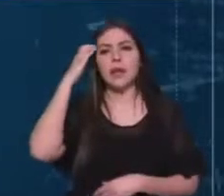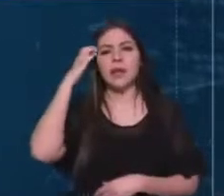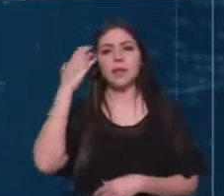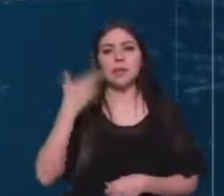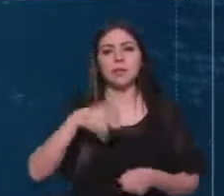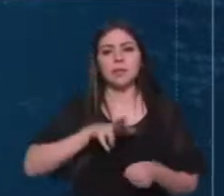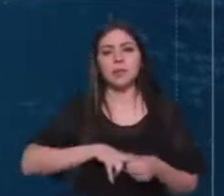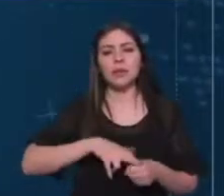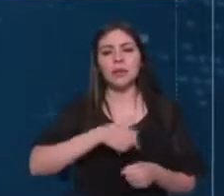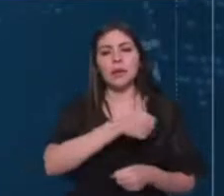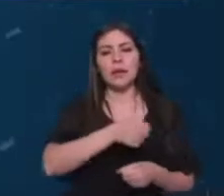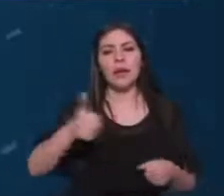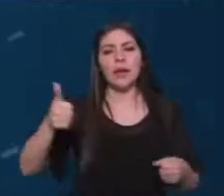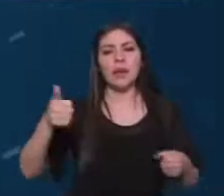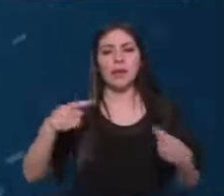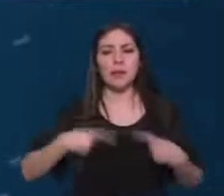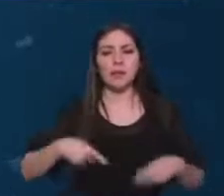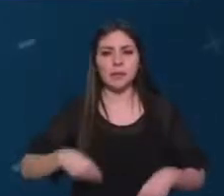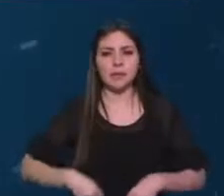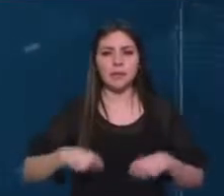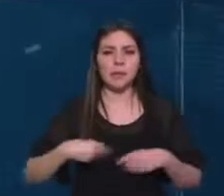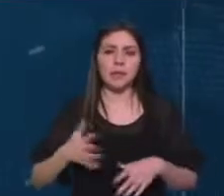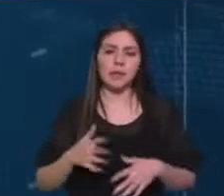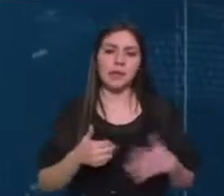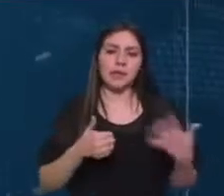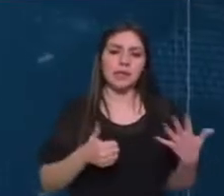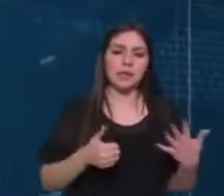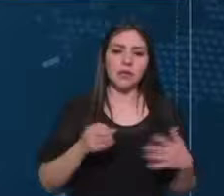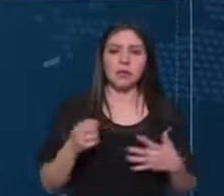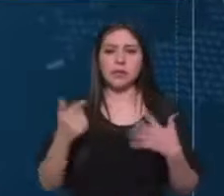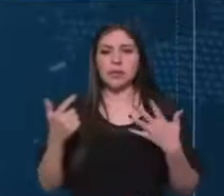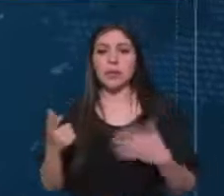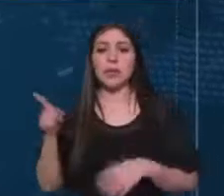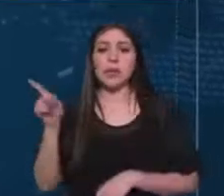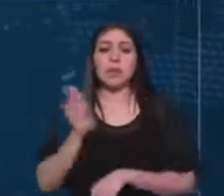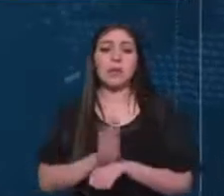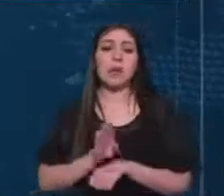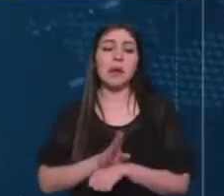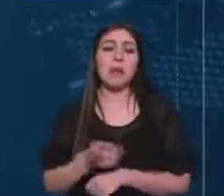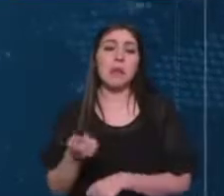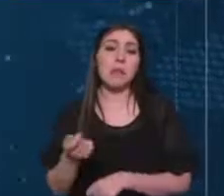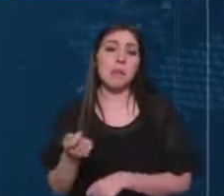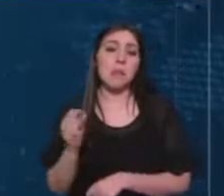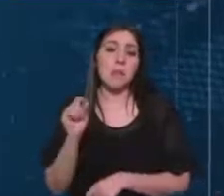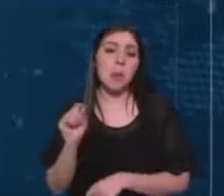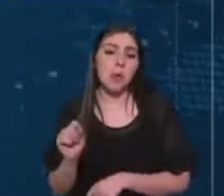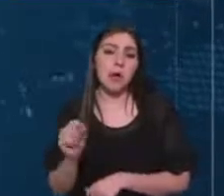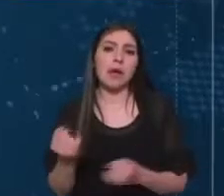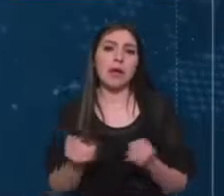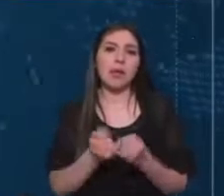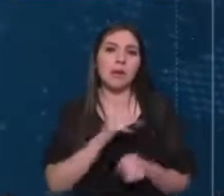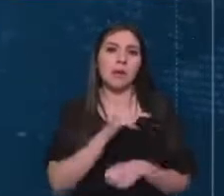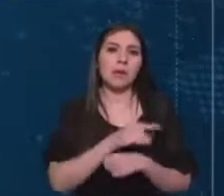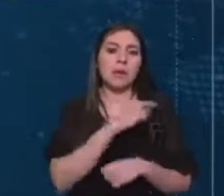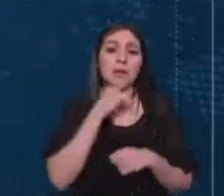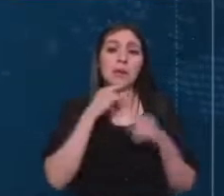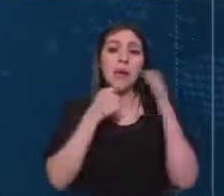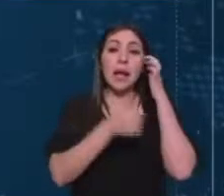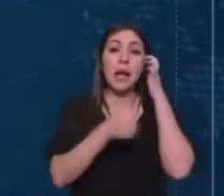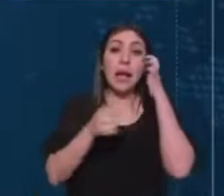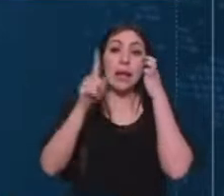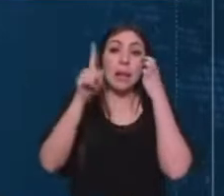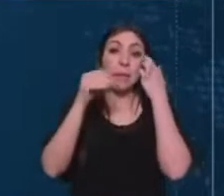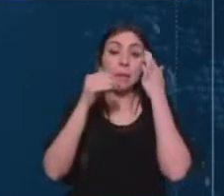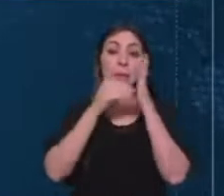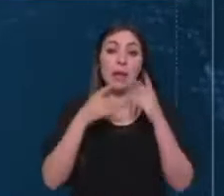7 y 6, mientras que, por ejemplo, en el caso de Brasil, pues tiene pocas, ¿no? Incluso Chile también, tiene 2 por cada 1000